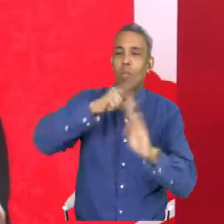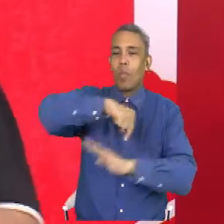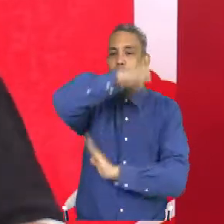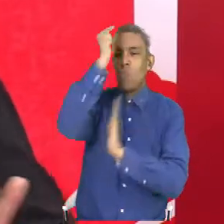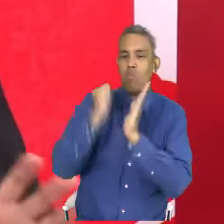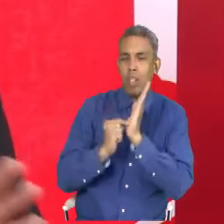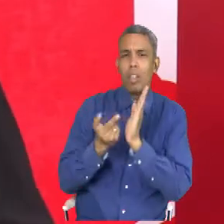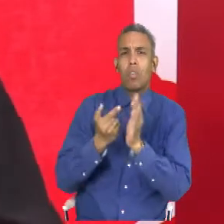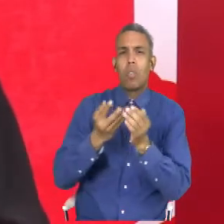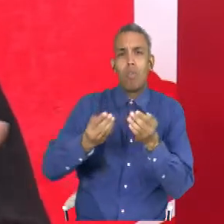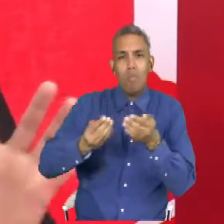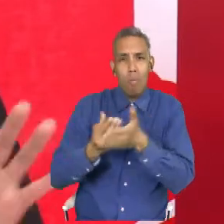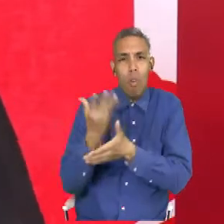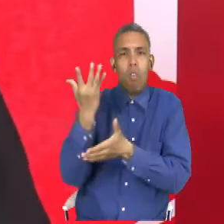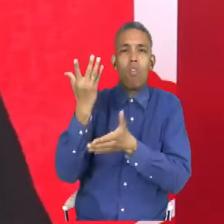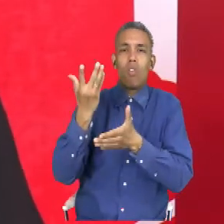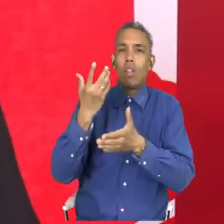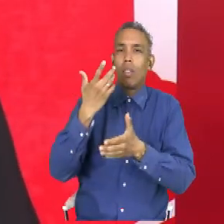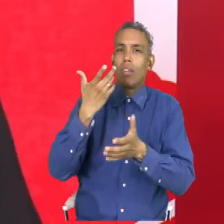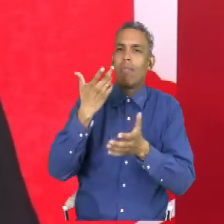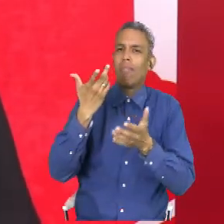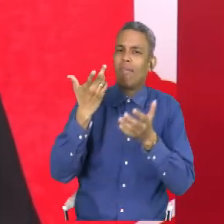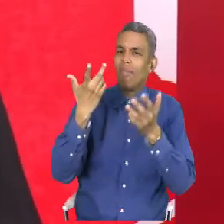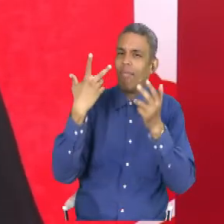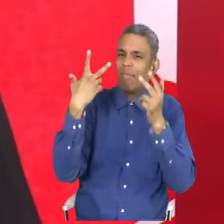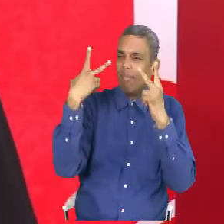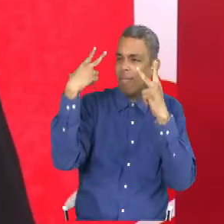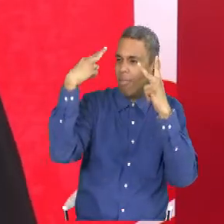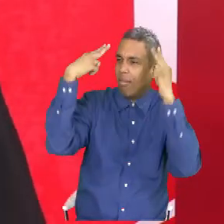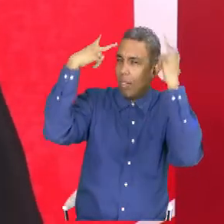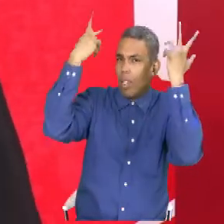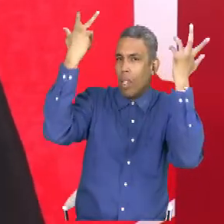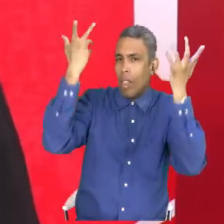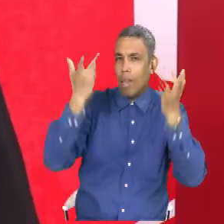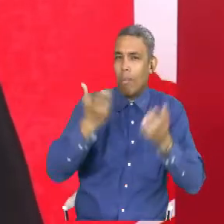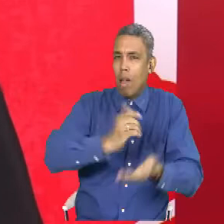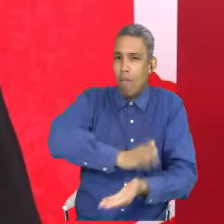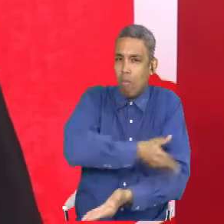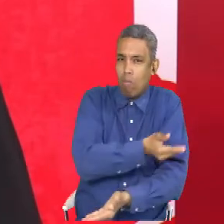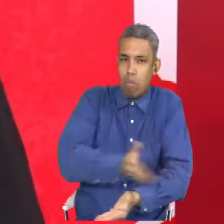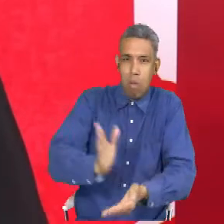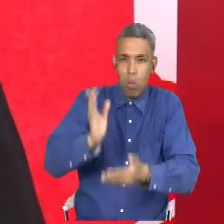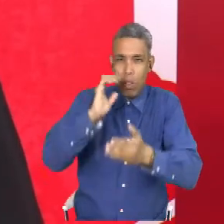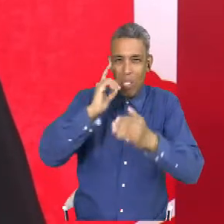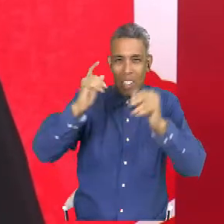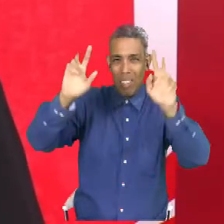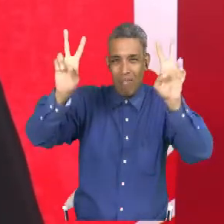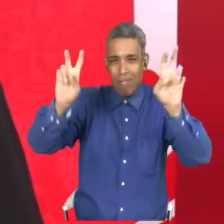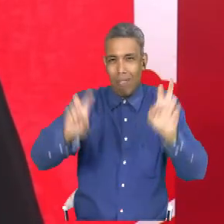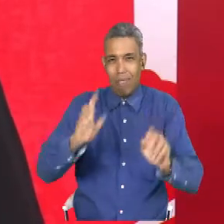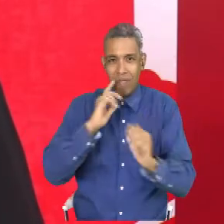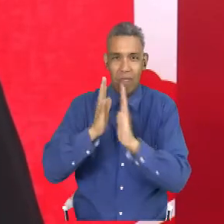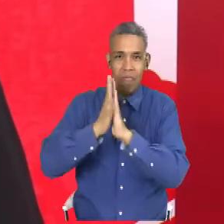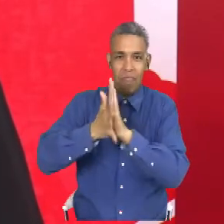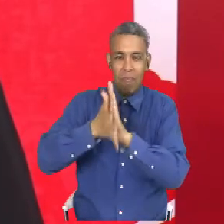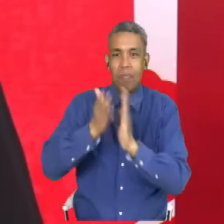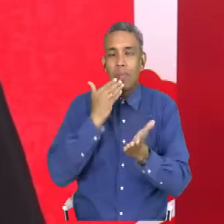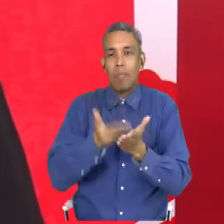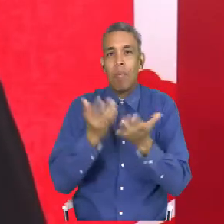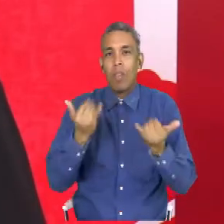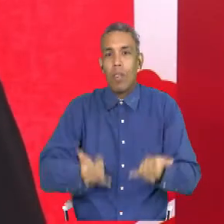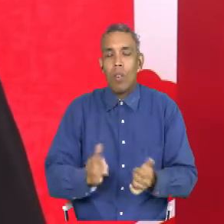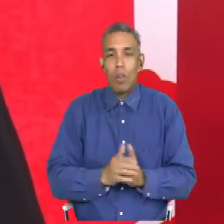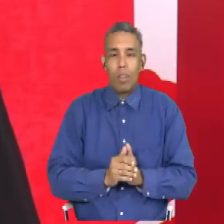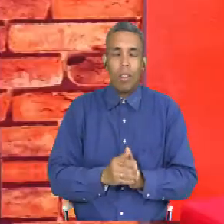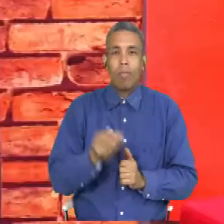actualidad, moda, belleza, en fin, todos aquellos temas que nos competen a las familias en Barranca Bermeja. A esta hora de la mañana saludo a mi compañera Kiara.